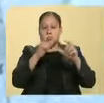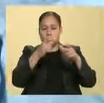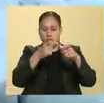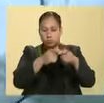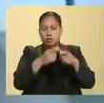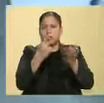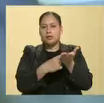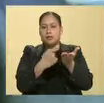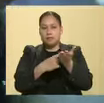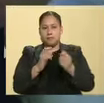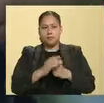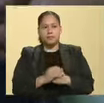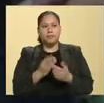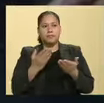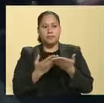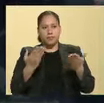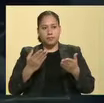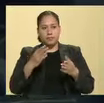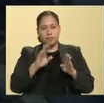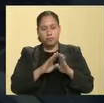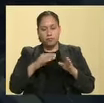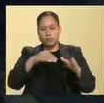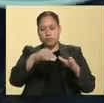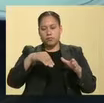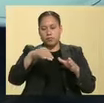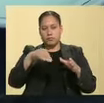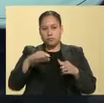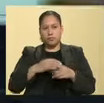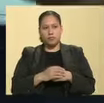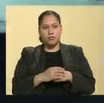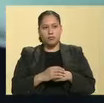aquí a hacer ya en su salsita.